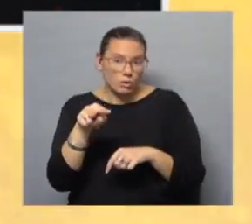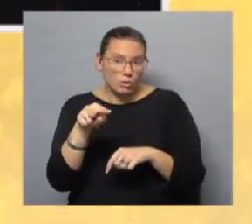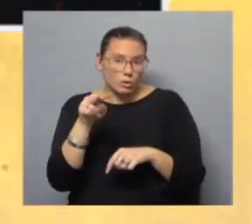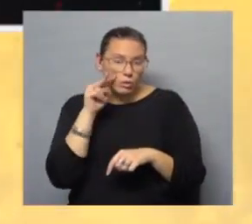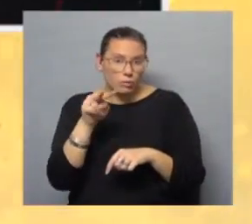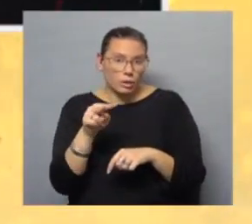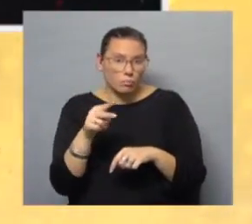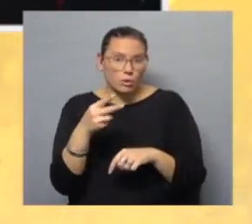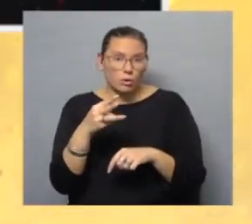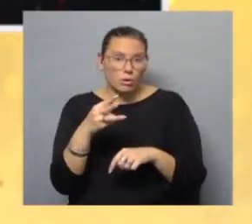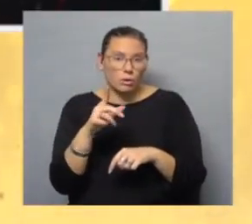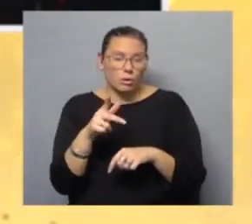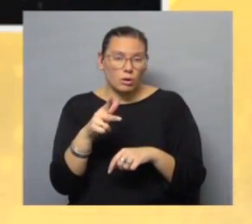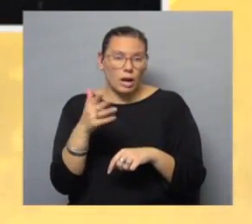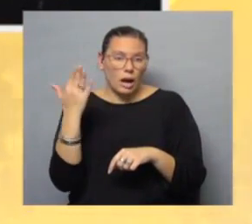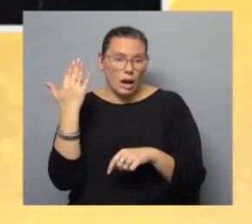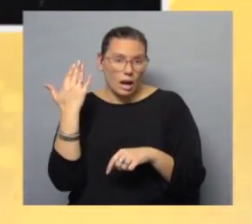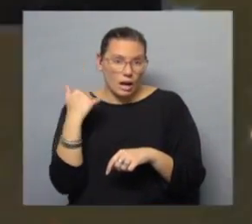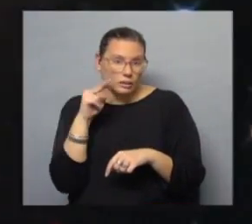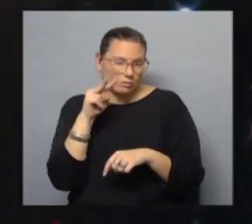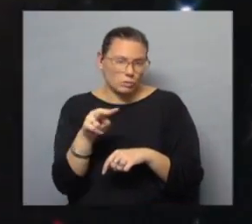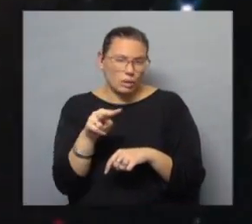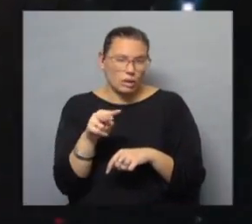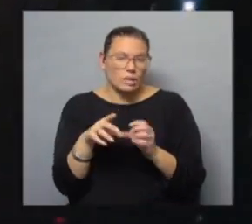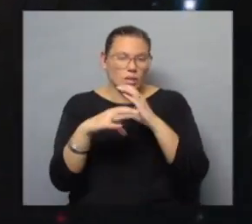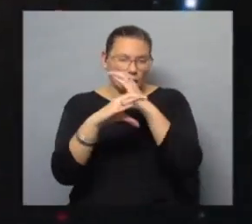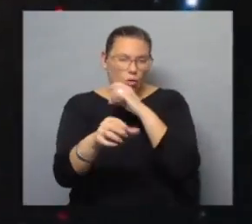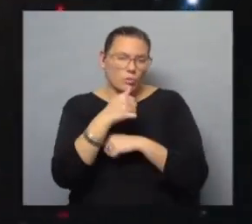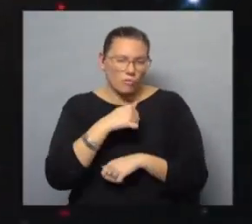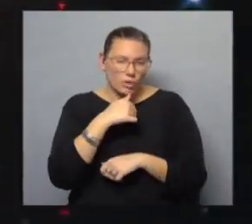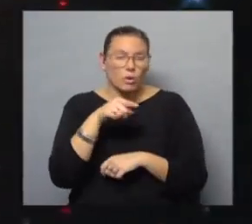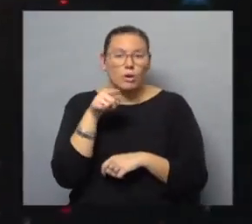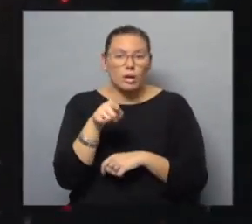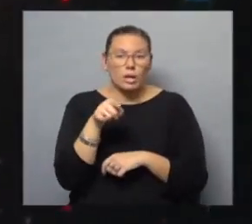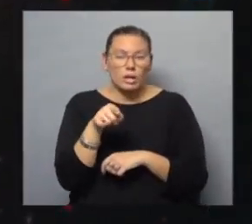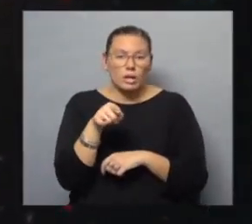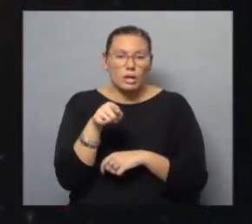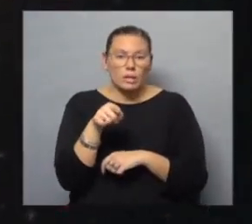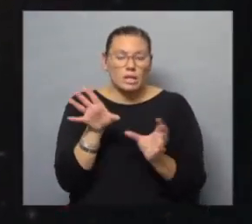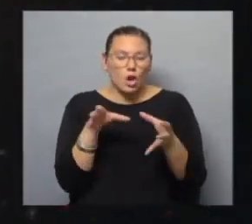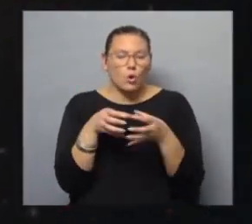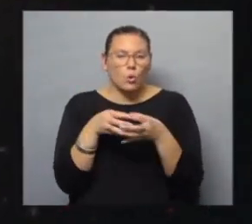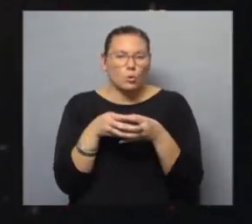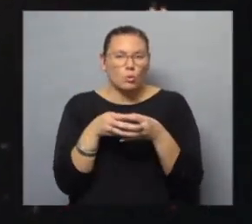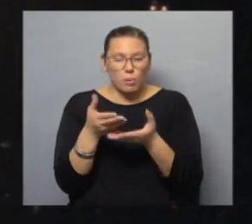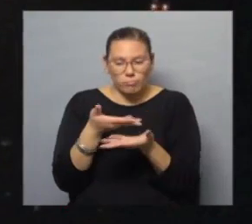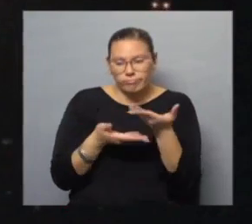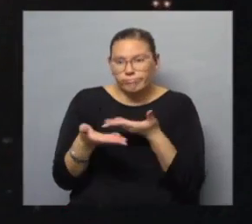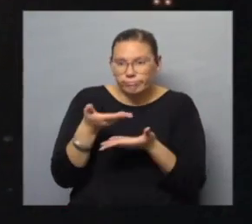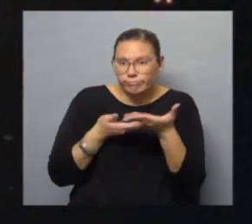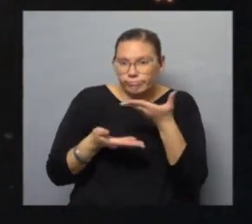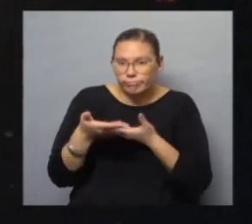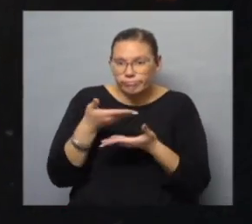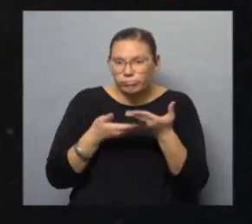imagen del telescopio Hubble obtenía en el visual. Y de ese grupo de galaxias interactúa entre sí